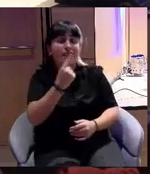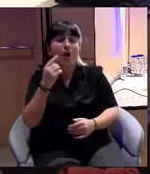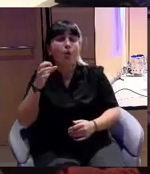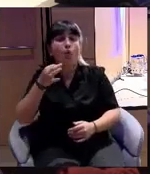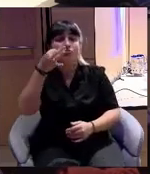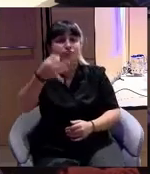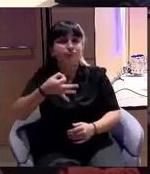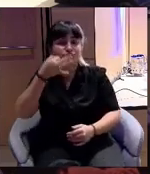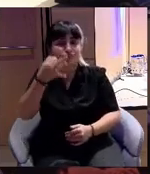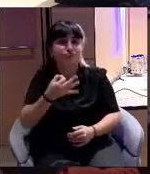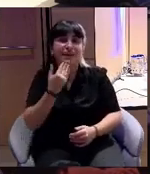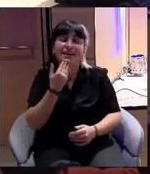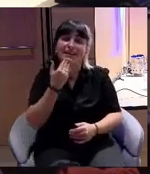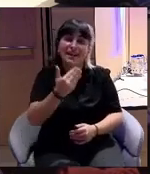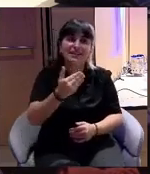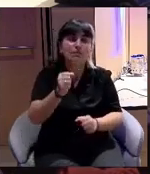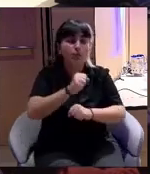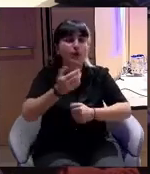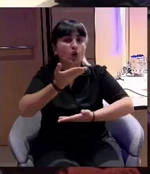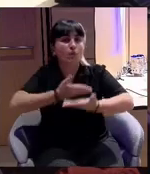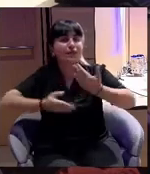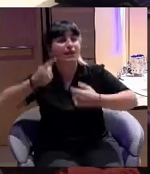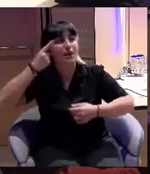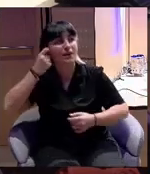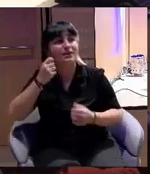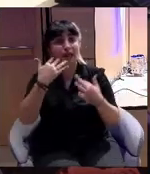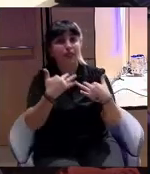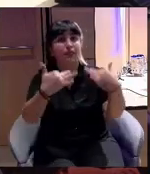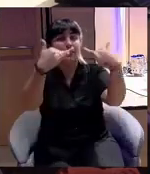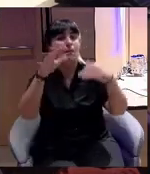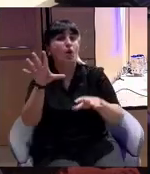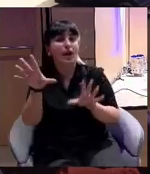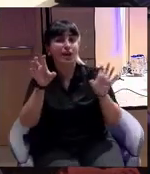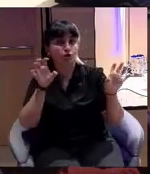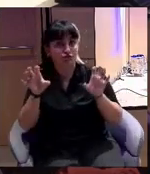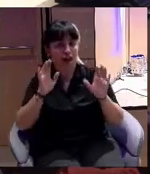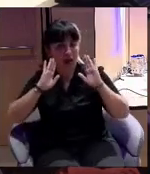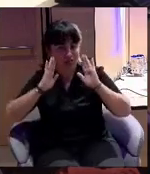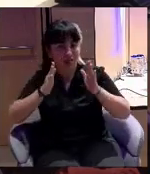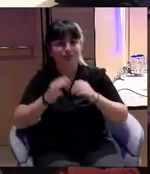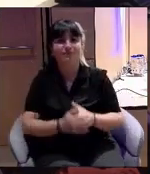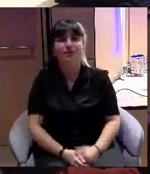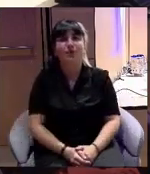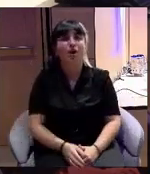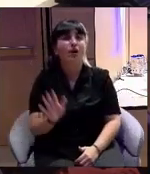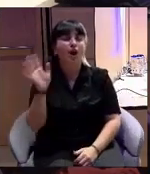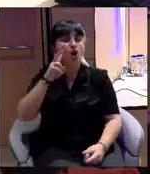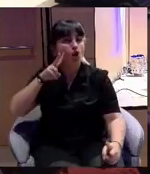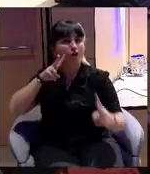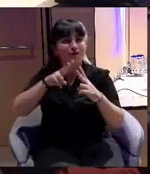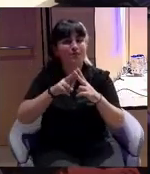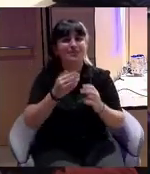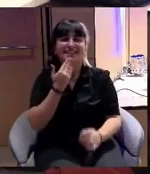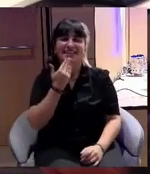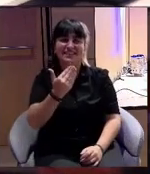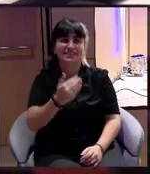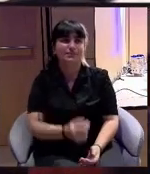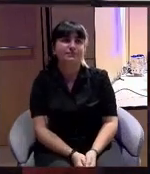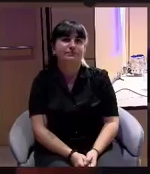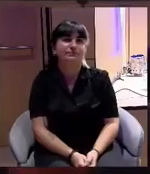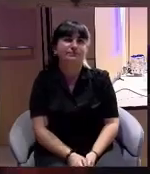Valeria y compartir sus experiencias a ustedes por escucharlos y bueno Nos seguimos viendo en estos días por acá Muchas